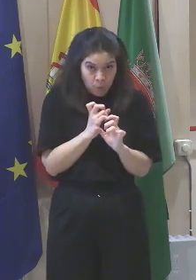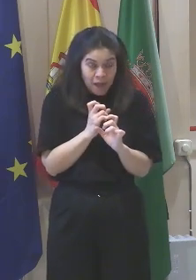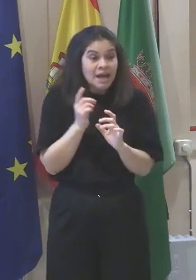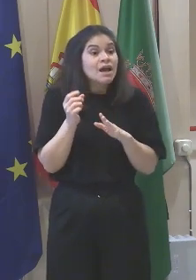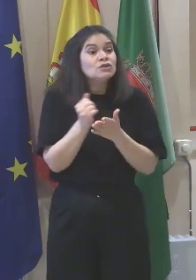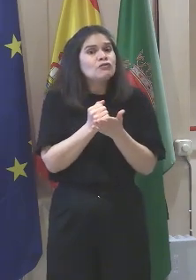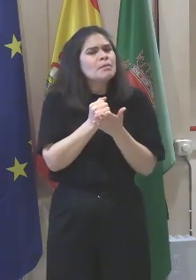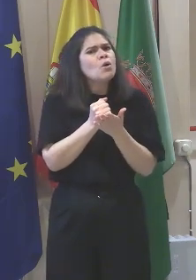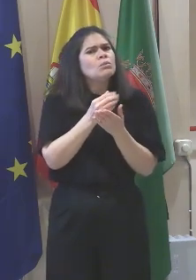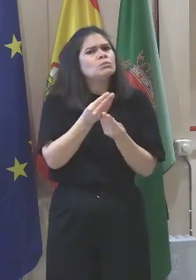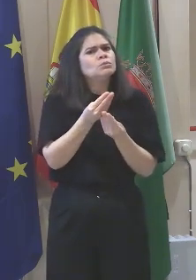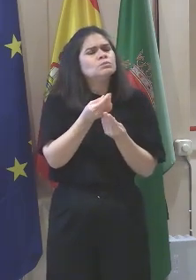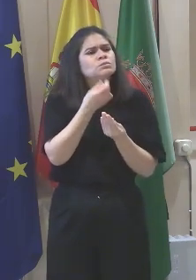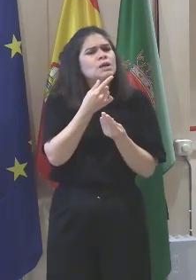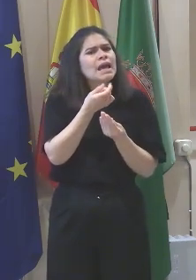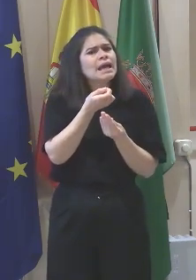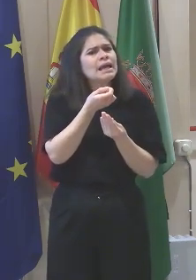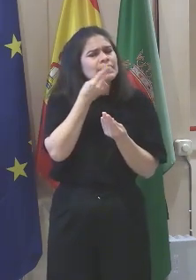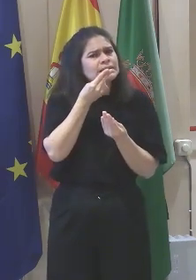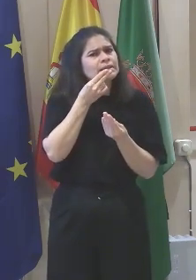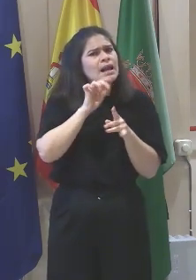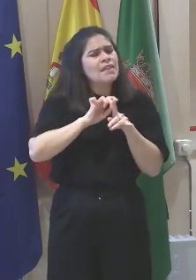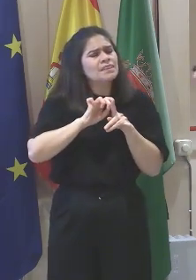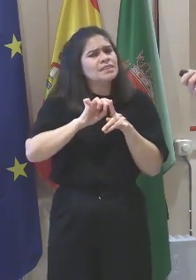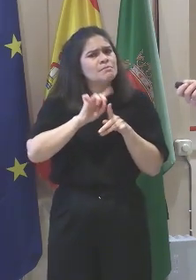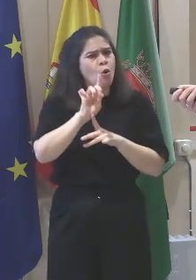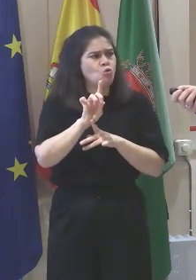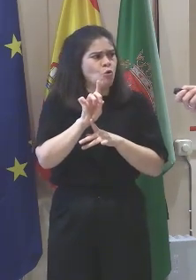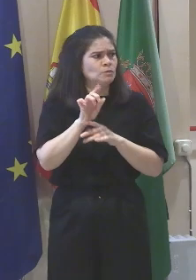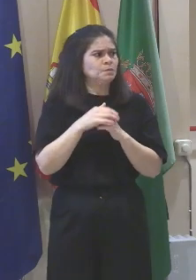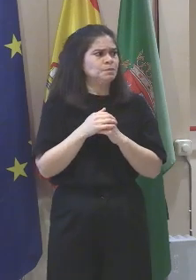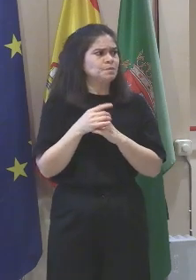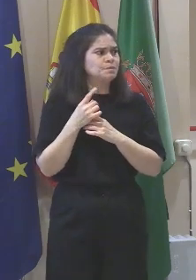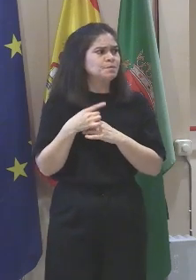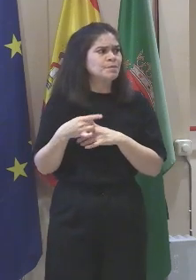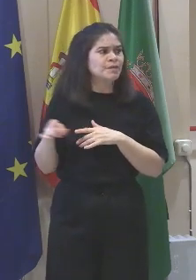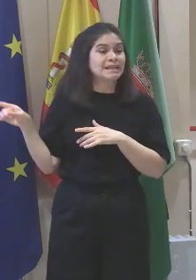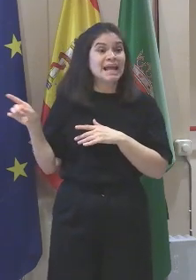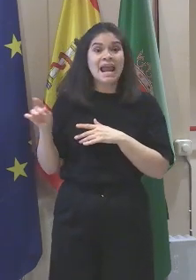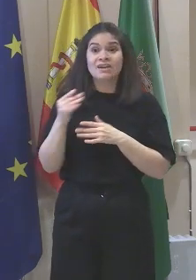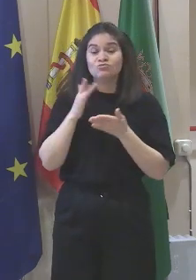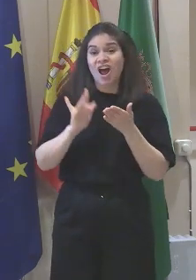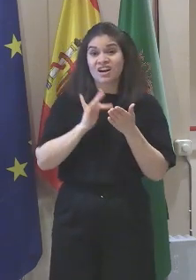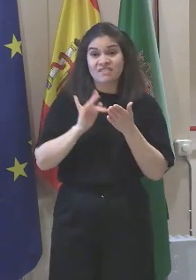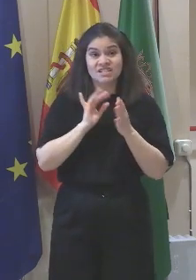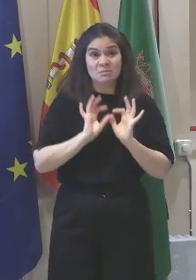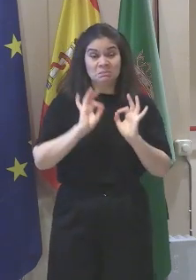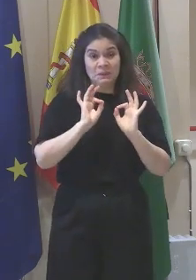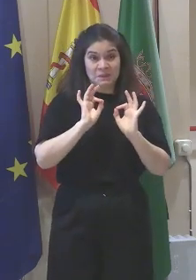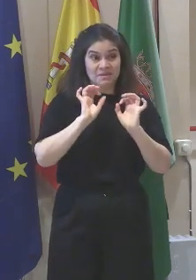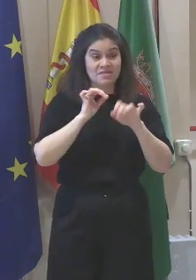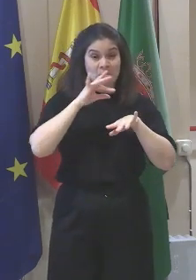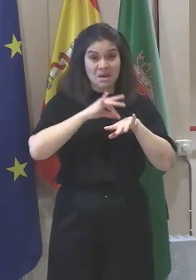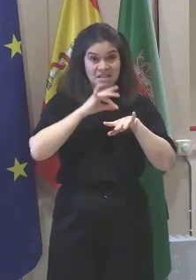muy interesante en la diabetes tipo 1. El New England Journal of Medicine es la mejor revista de medicina del mundo. Es decir, para llegar